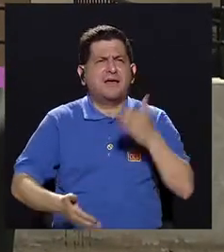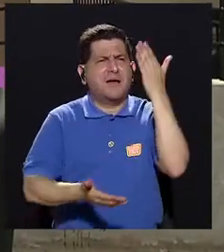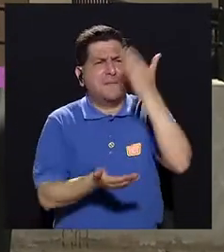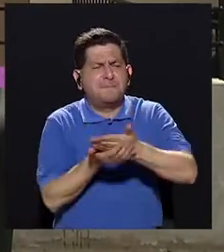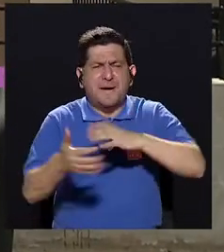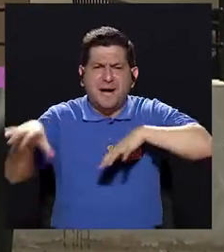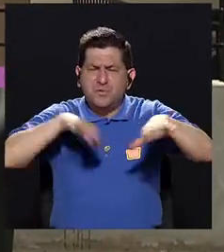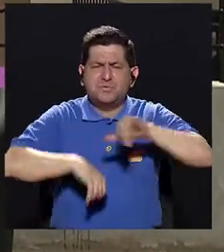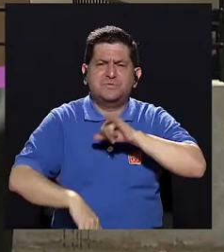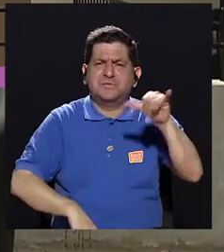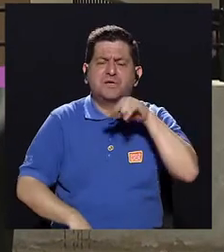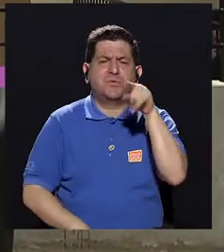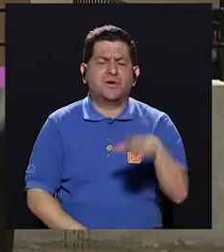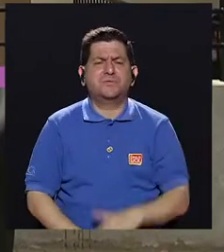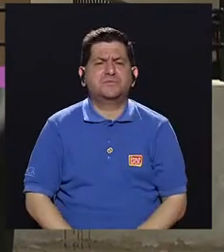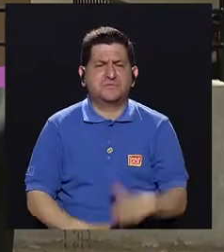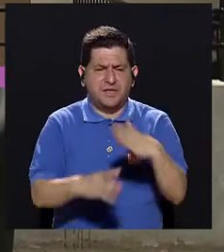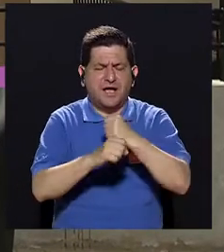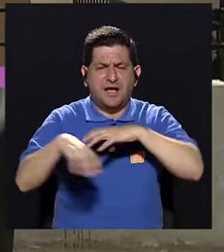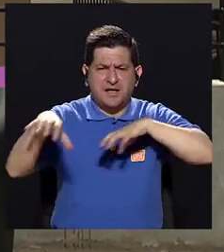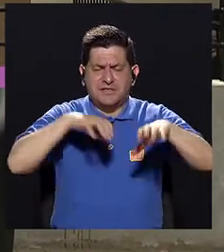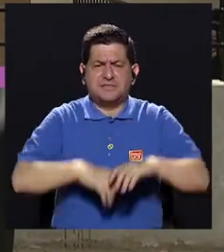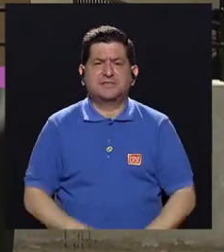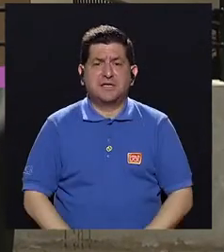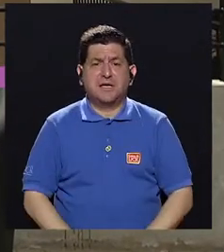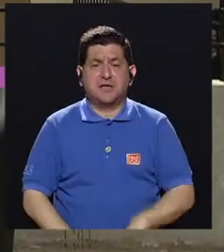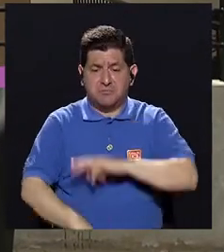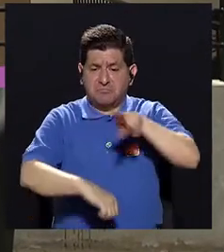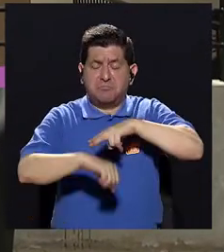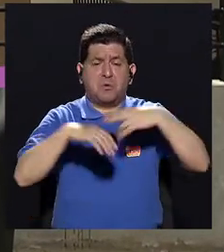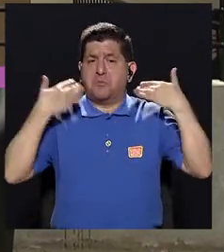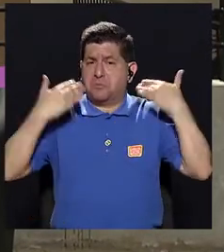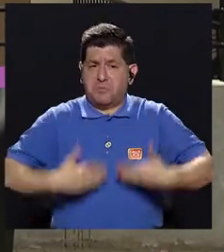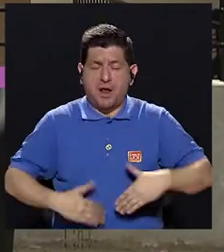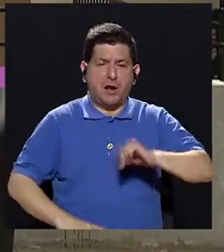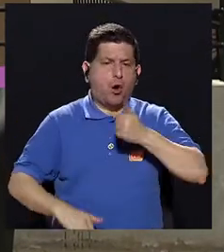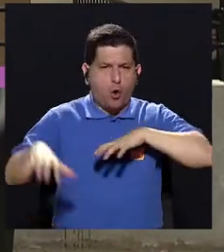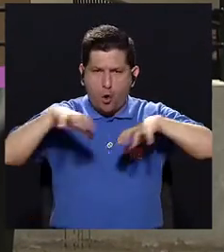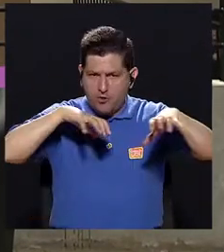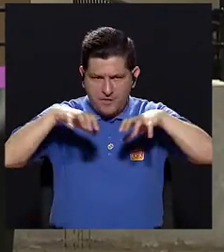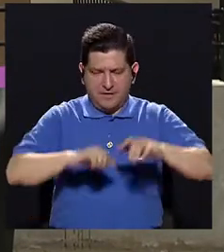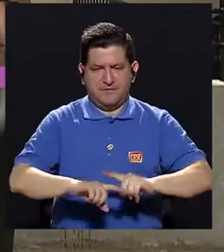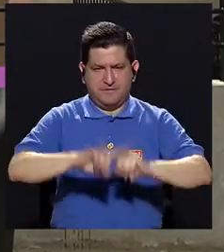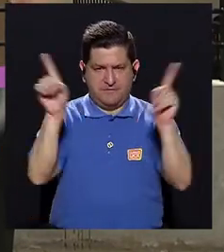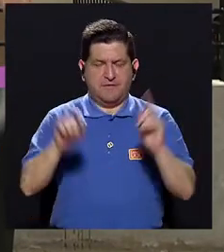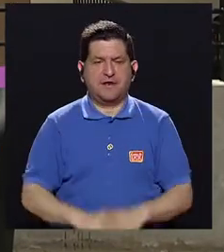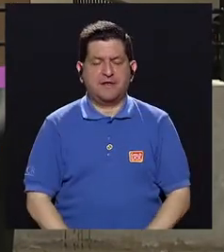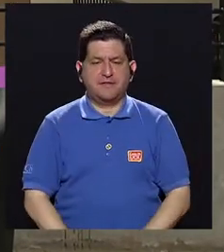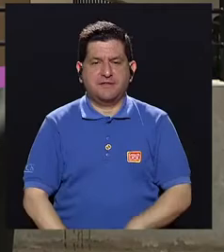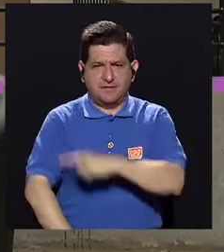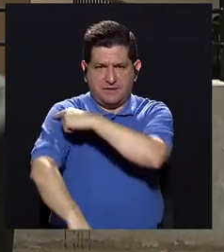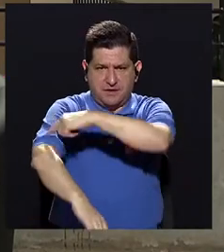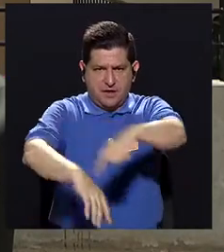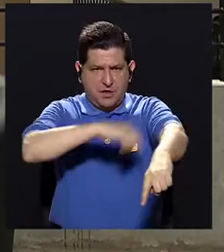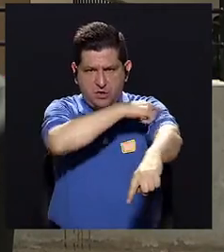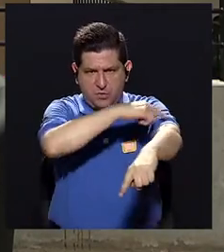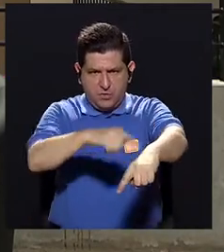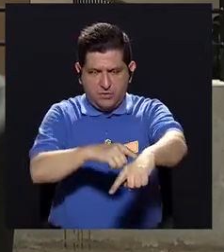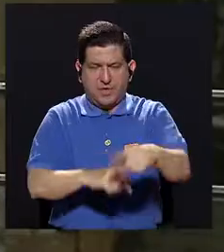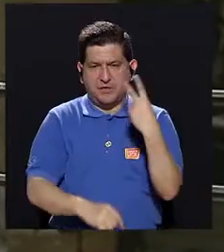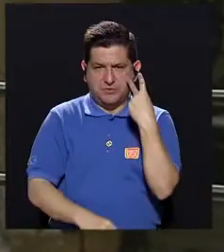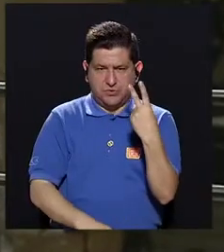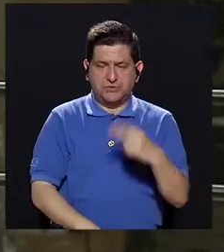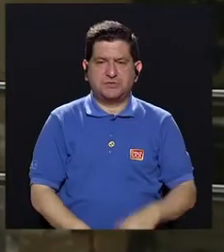posibilidad es que vos también puedas hacer las actividades con la ropa que normalmente tenés. Otro ejercicio que vamos a hacer es los brazos acá adelante.